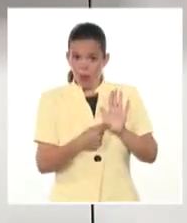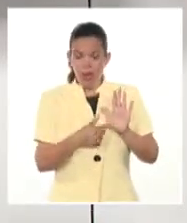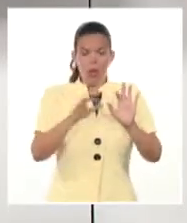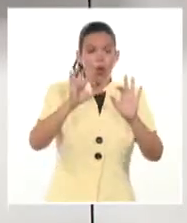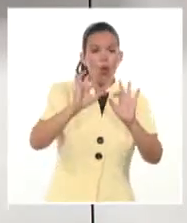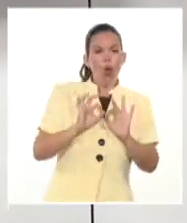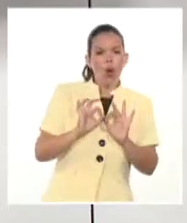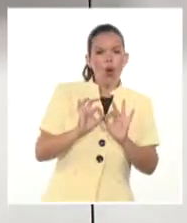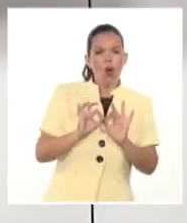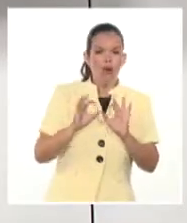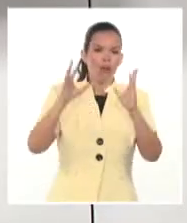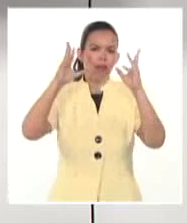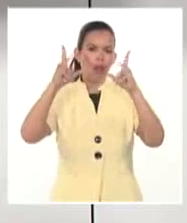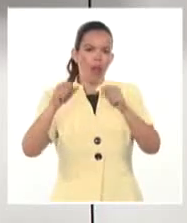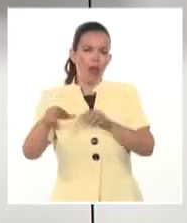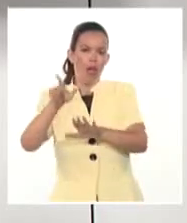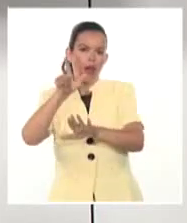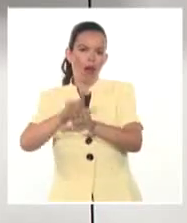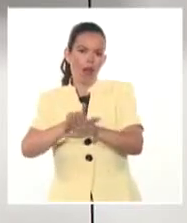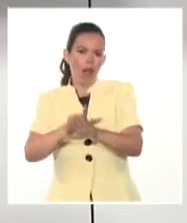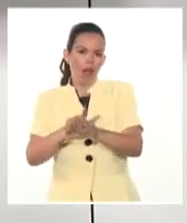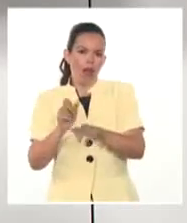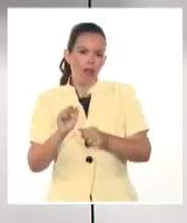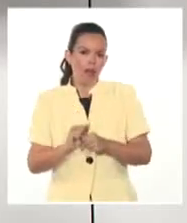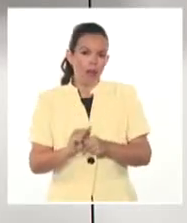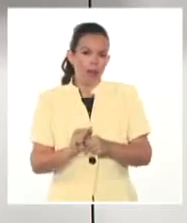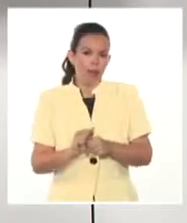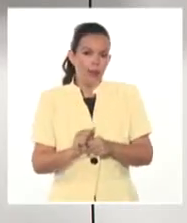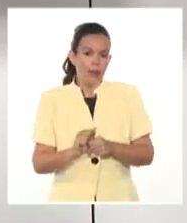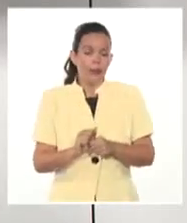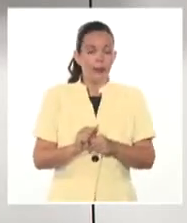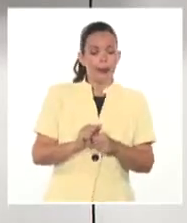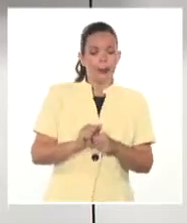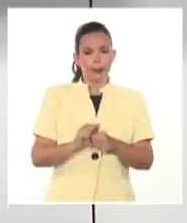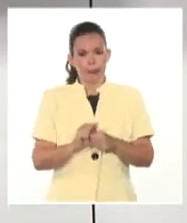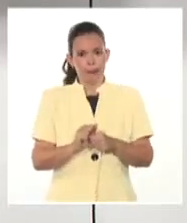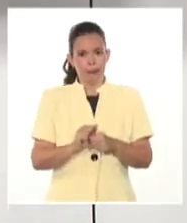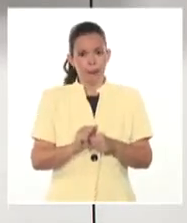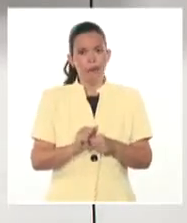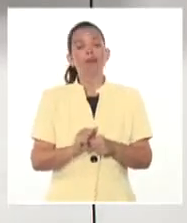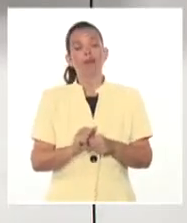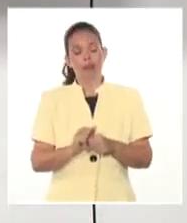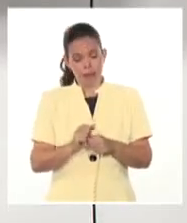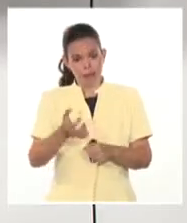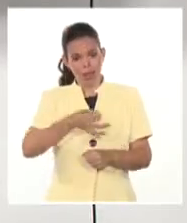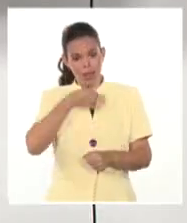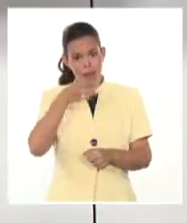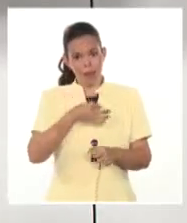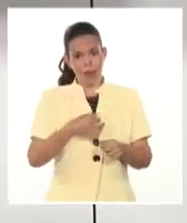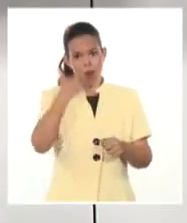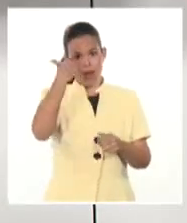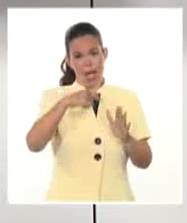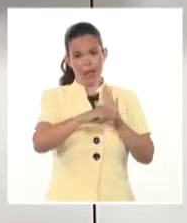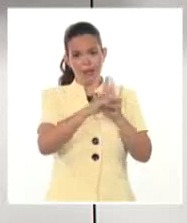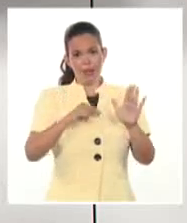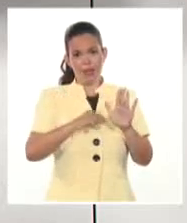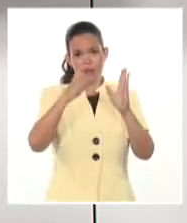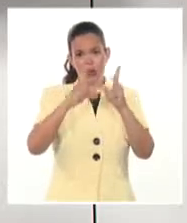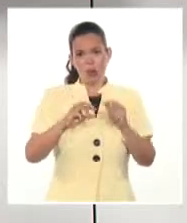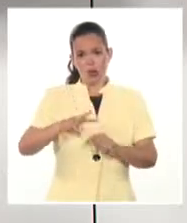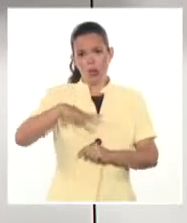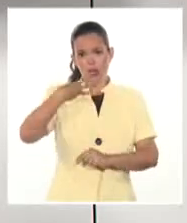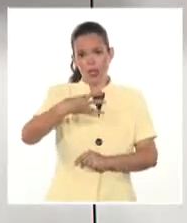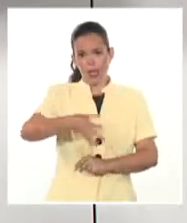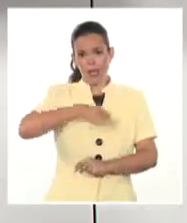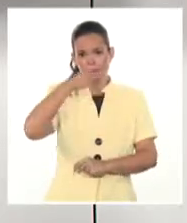ilegal y golpista, como le espeta la oposición? Lo cierto es que invocó la causal número 3 del artículo que describe la muerte